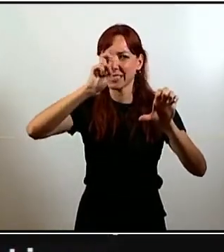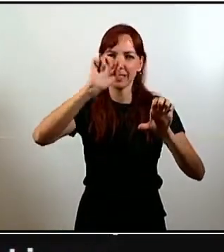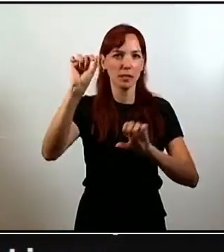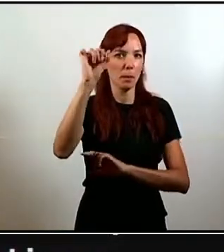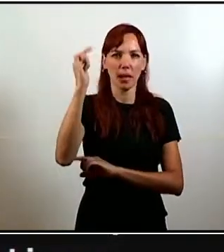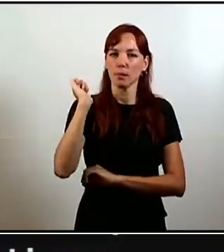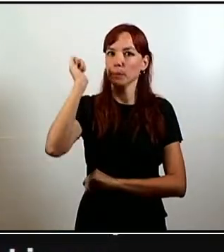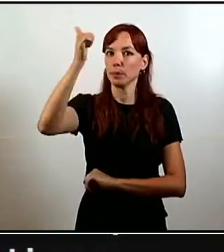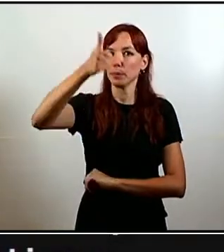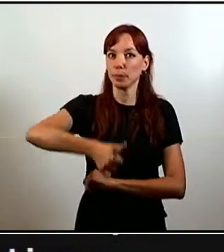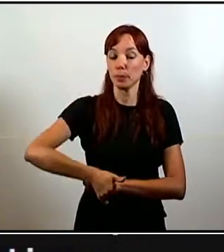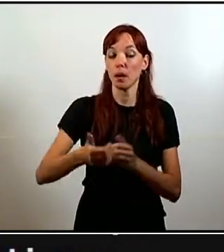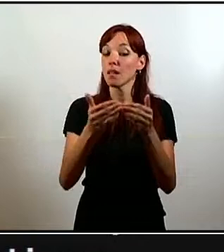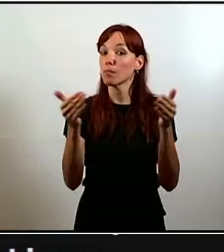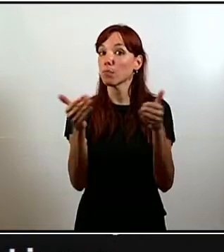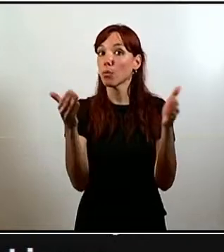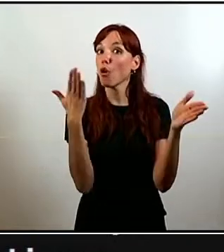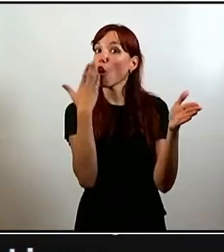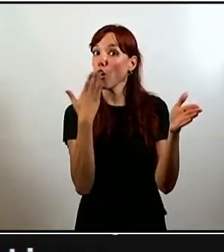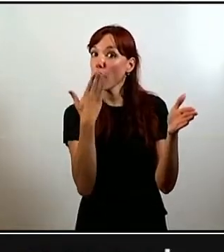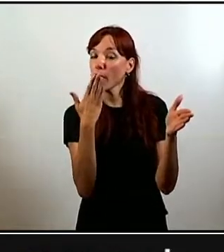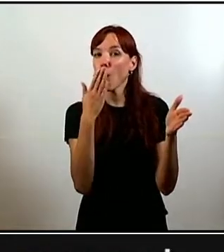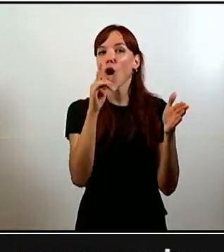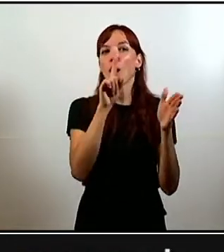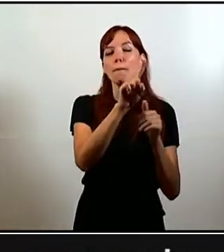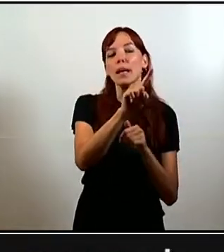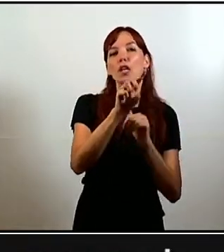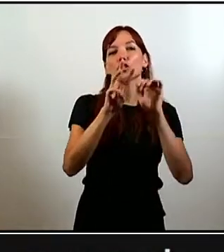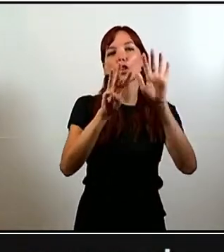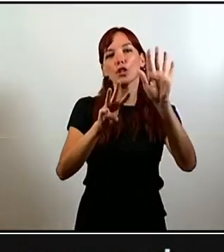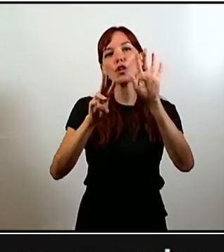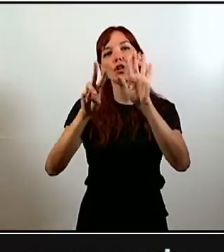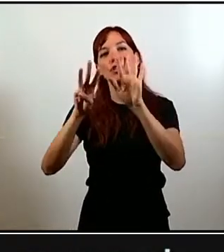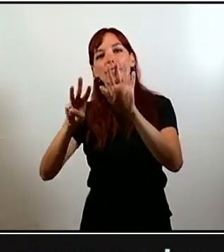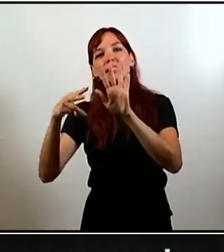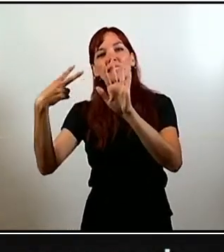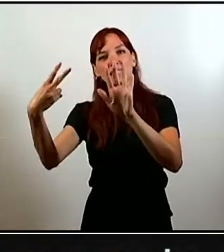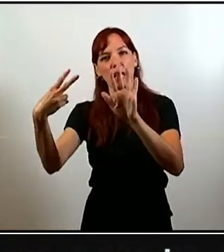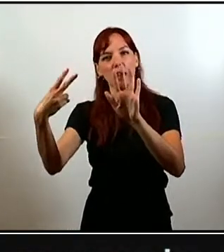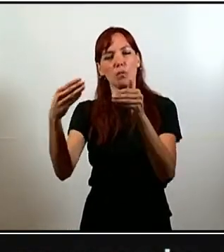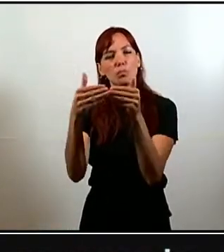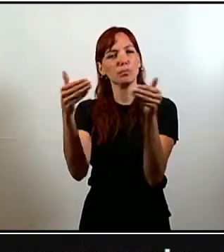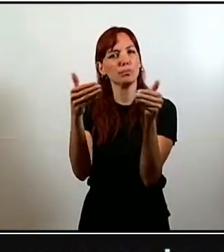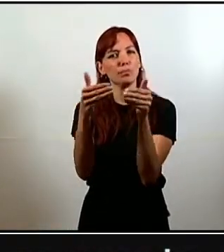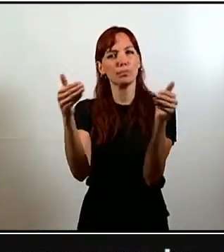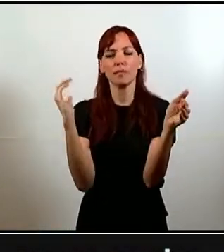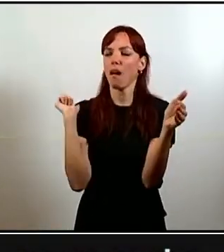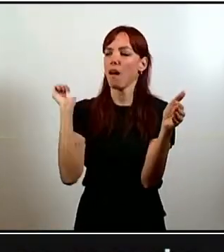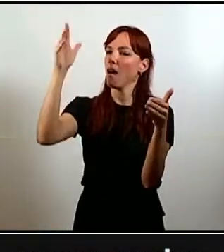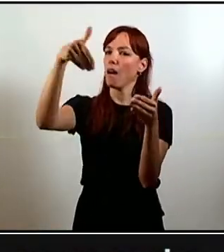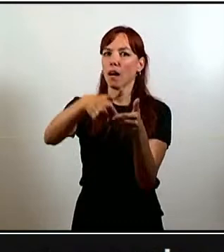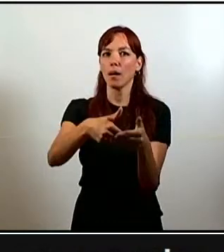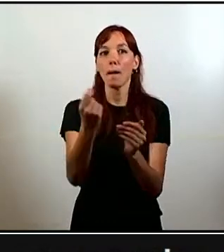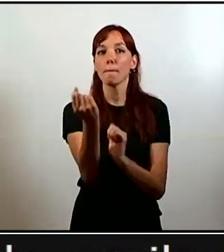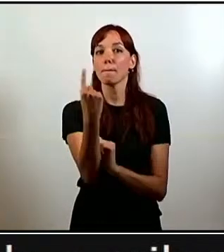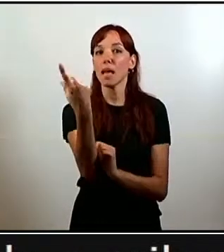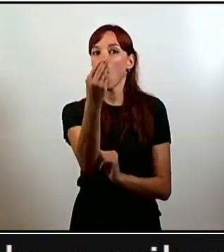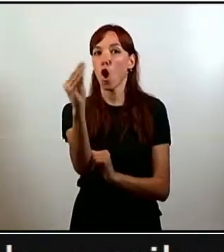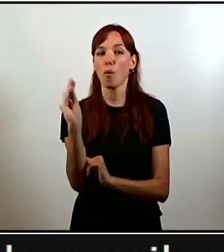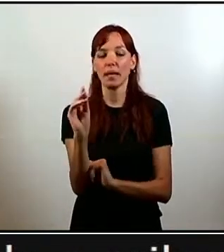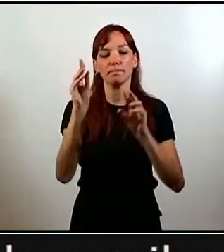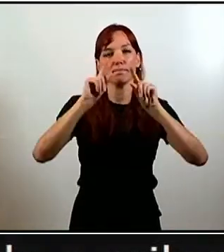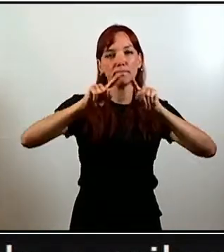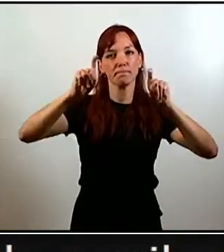trayectoria se remonta a 1897 y desde entonces este centro ha formado a miles de jóvenes en el